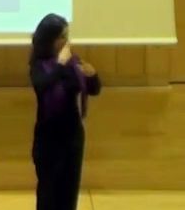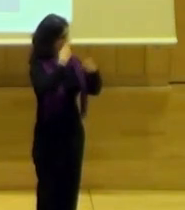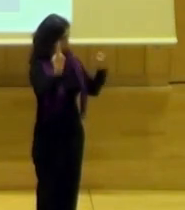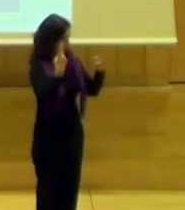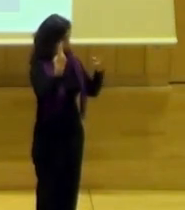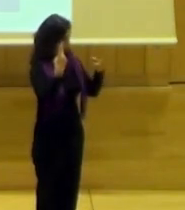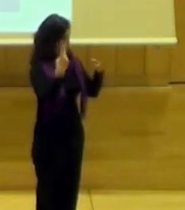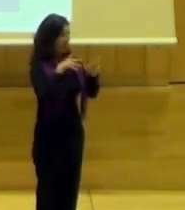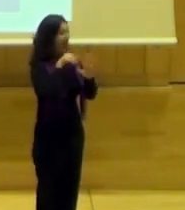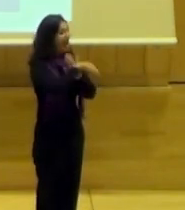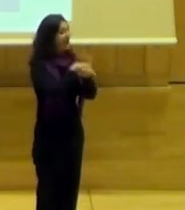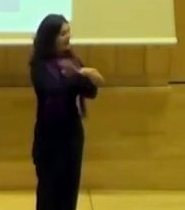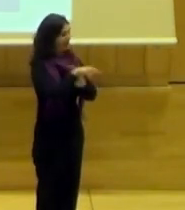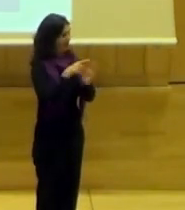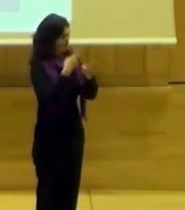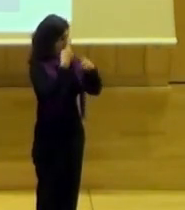Tenemos